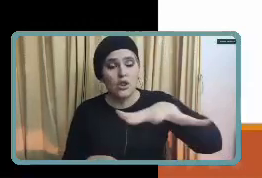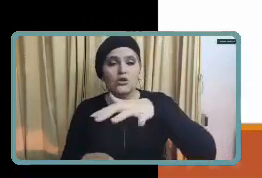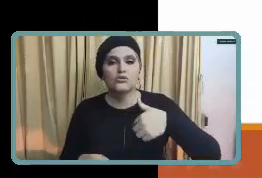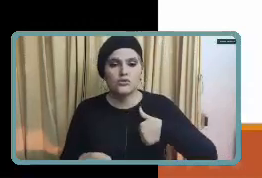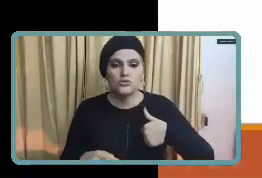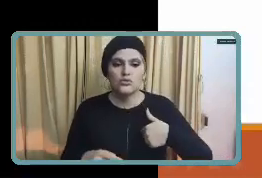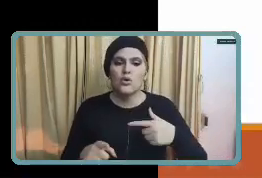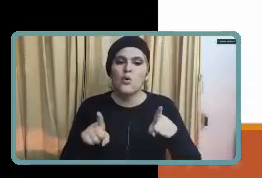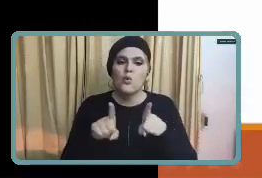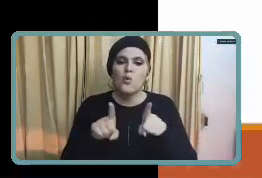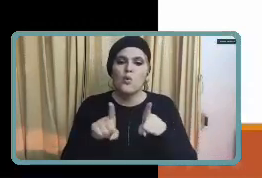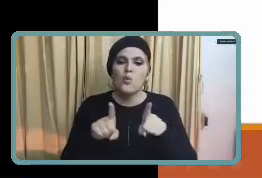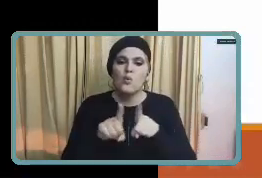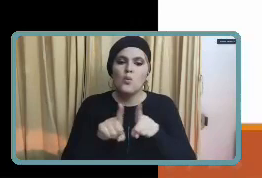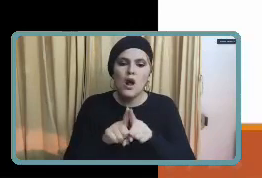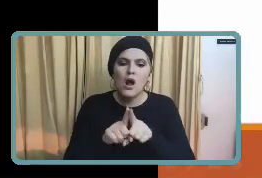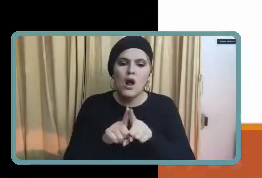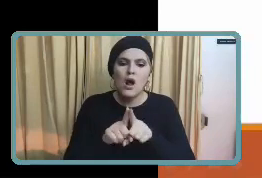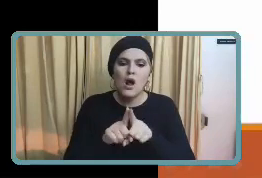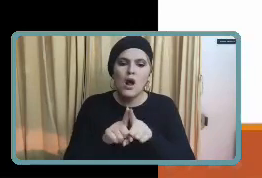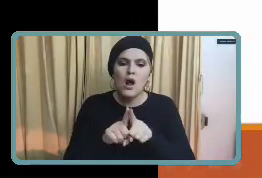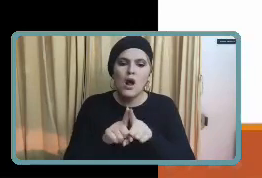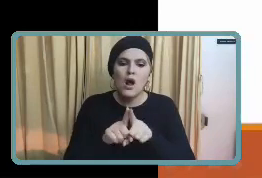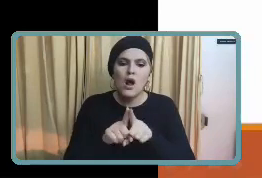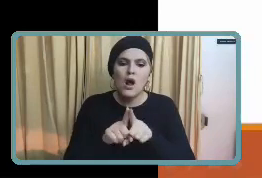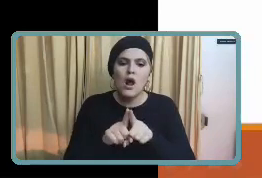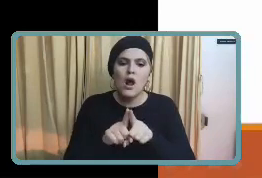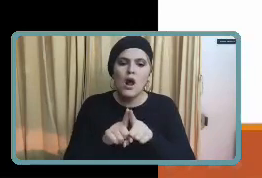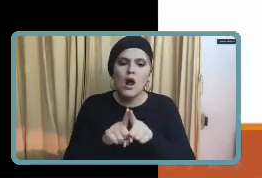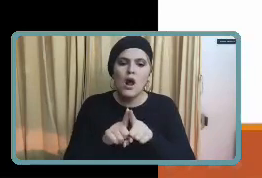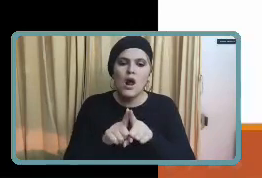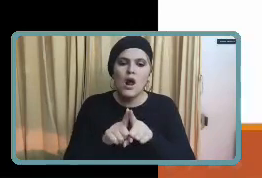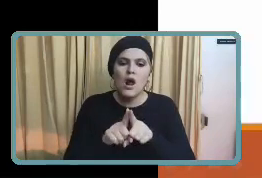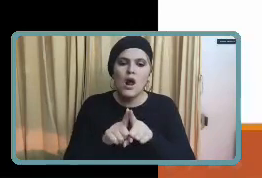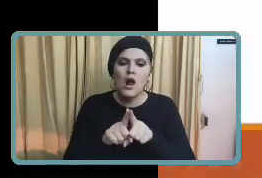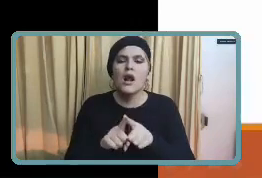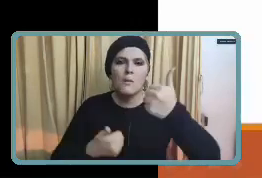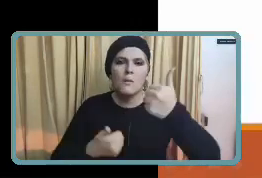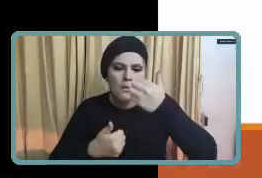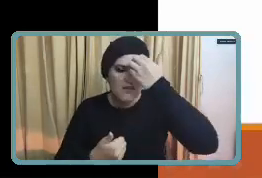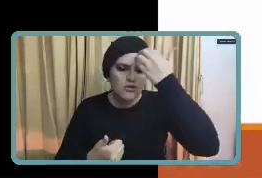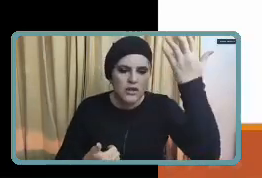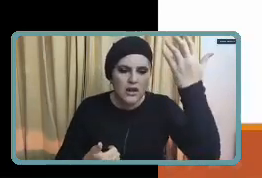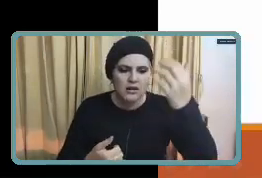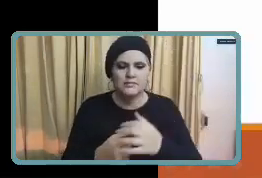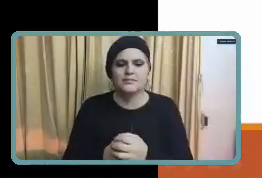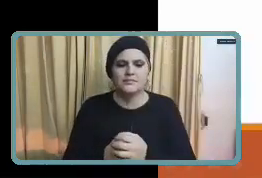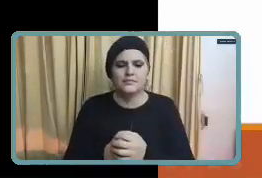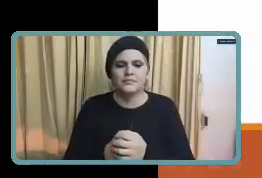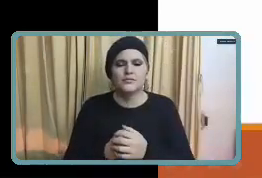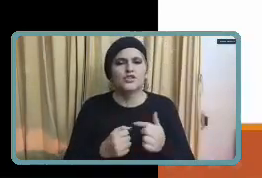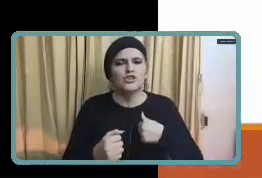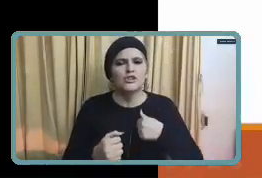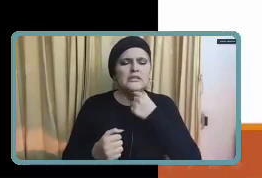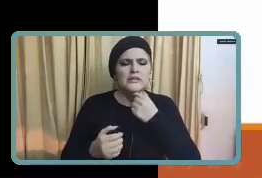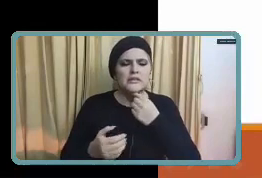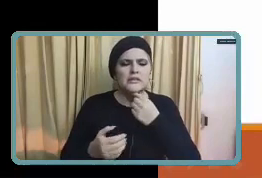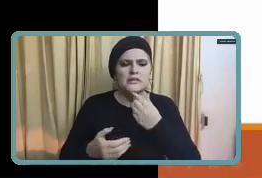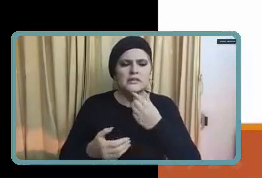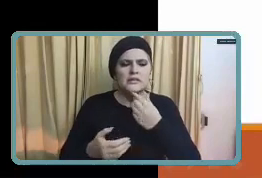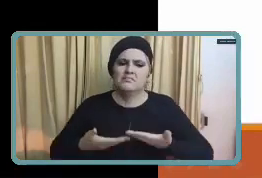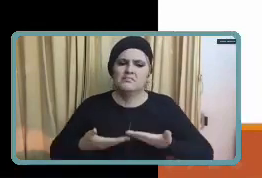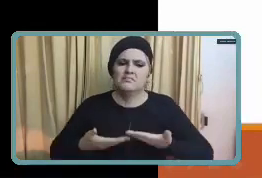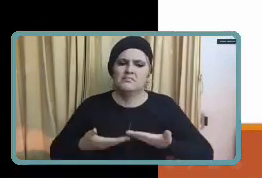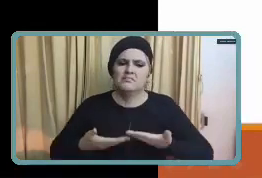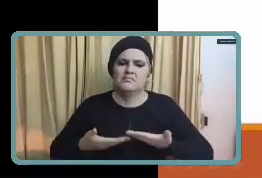necesito en mi vida adulta deben guiarse por mi autodeterminación, mis relaciones y mi inclusión en todas las actividades de mi comunidad. Tu objetivo debe